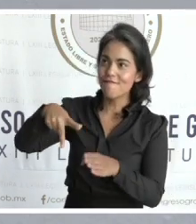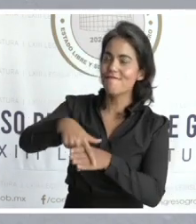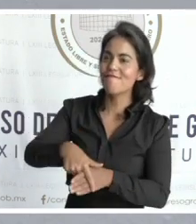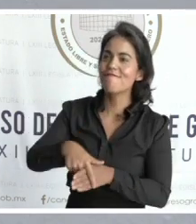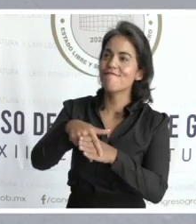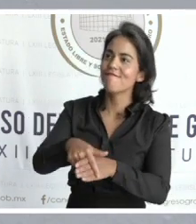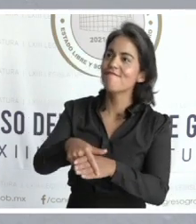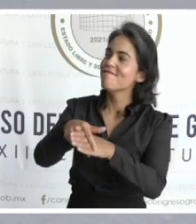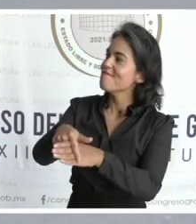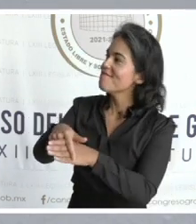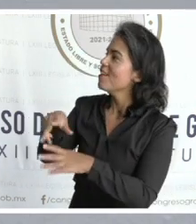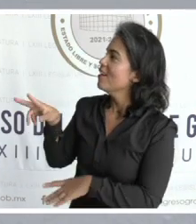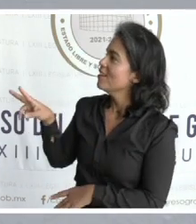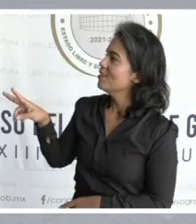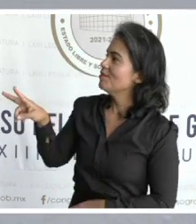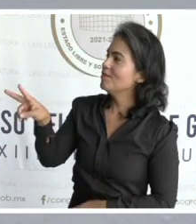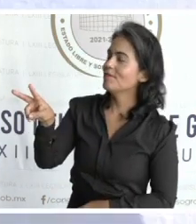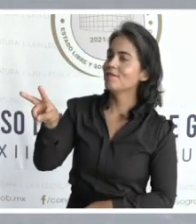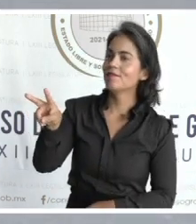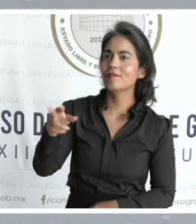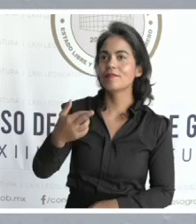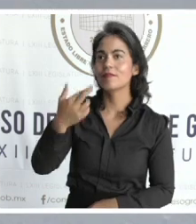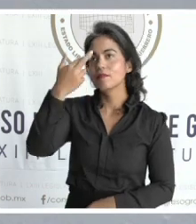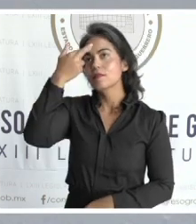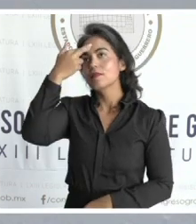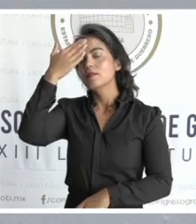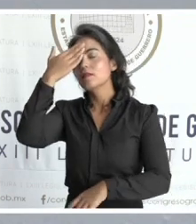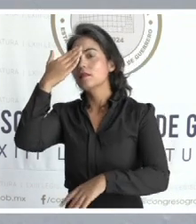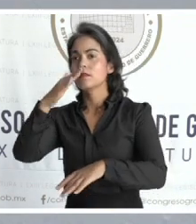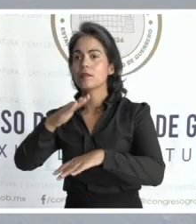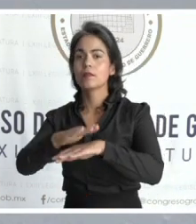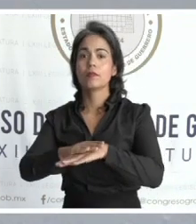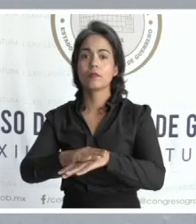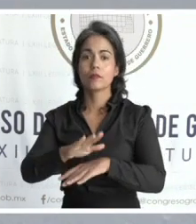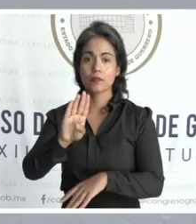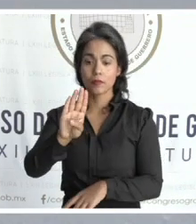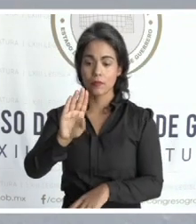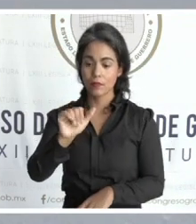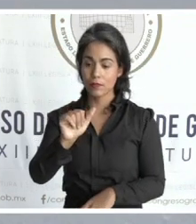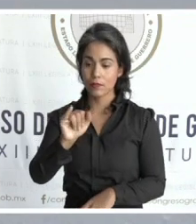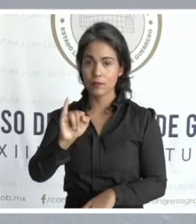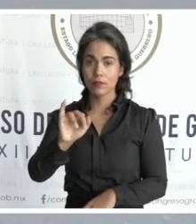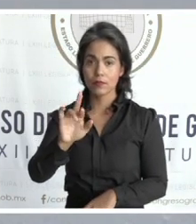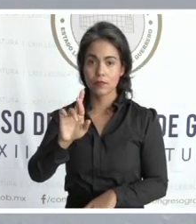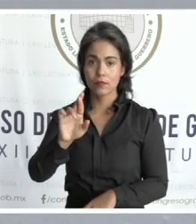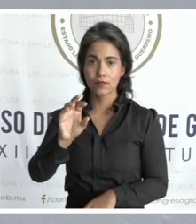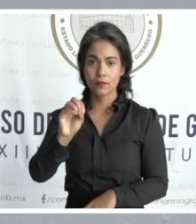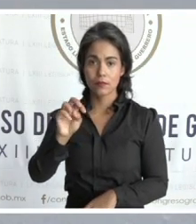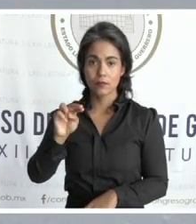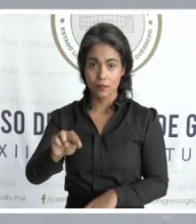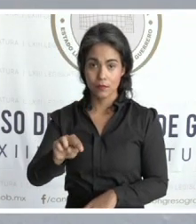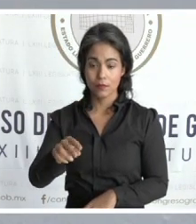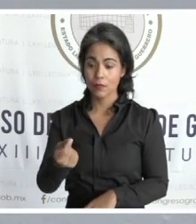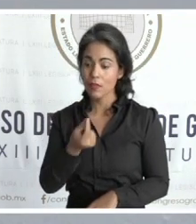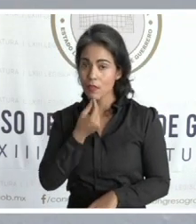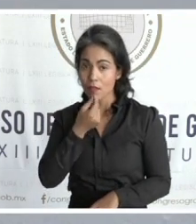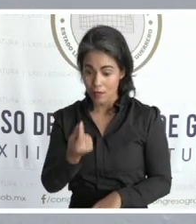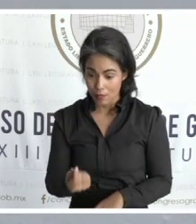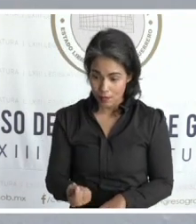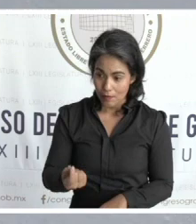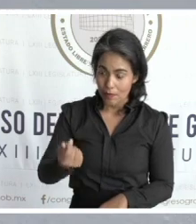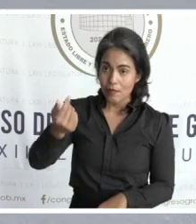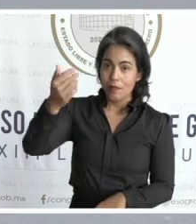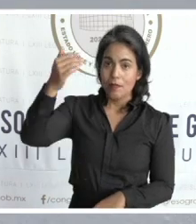Duele saber que ya no se le verá más, y duele aún más saber que lo privaron de la